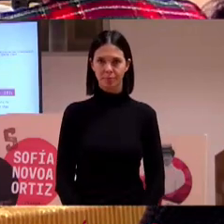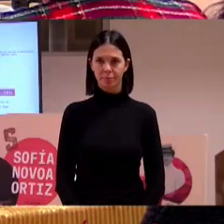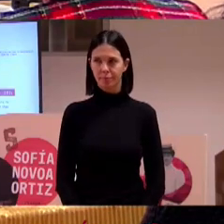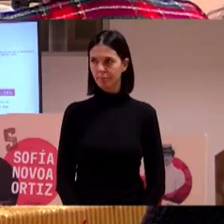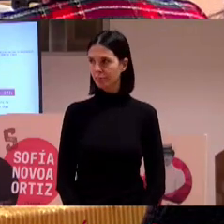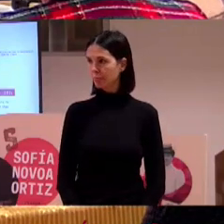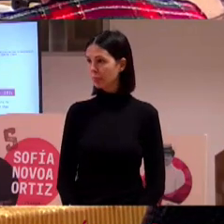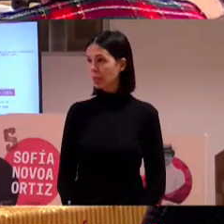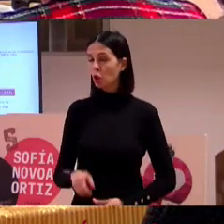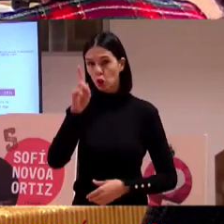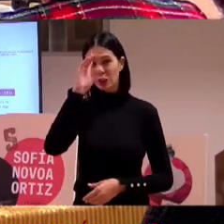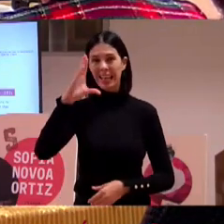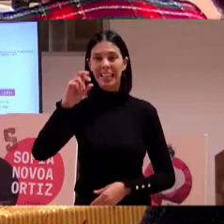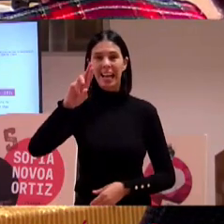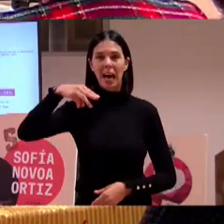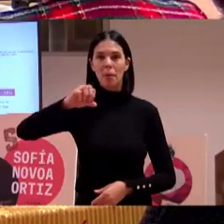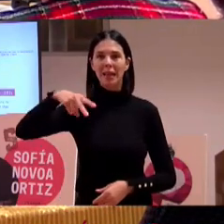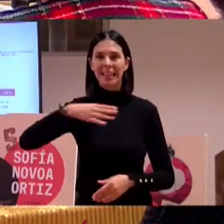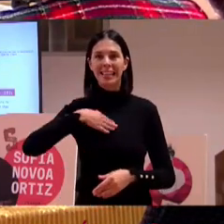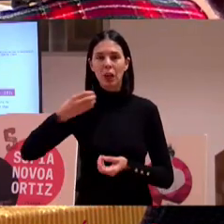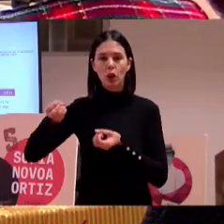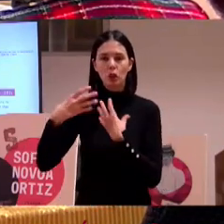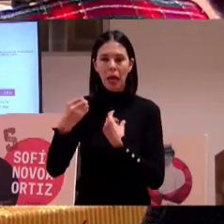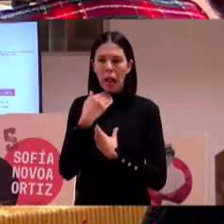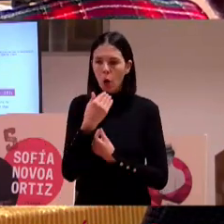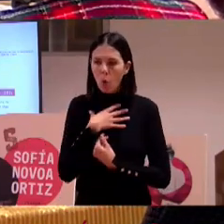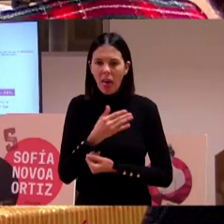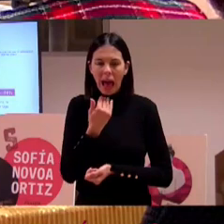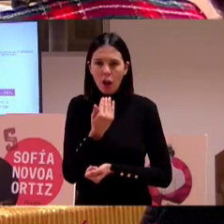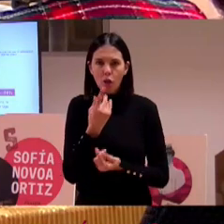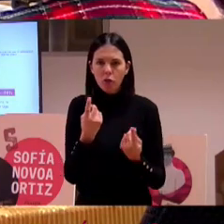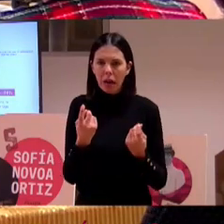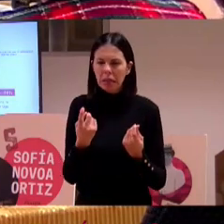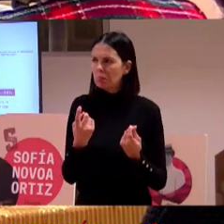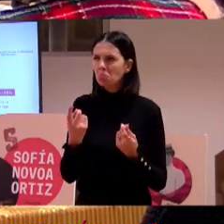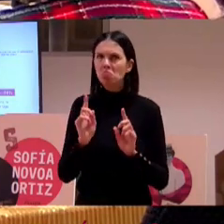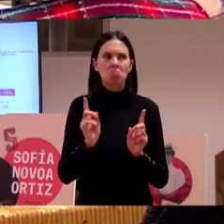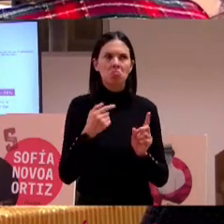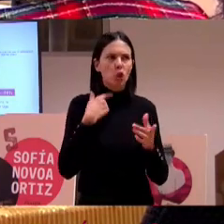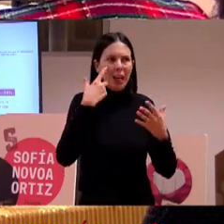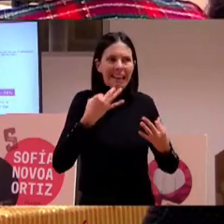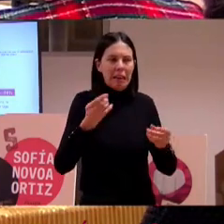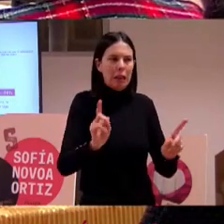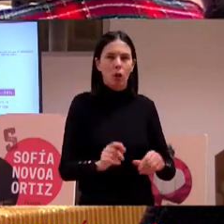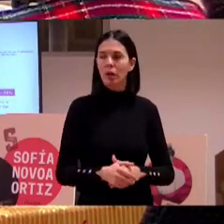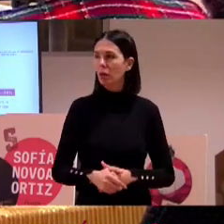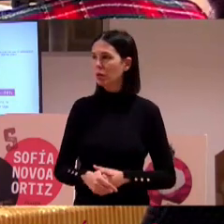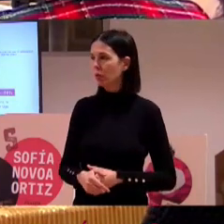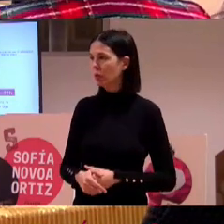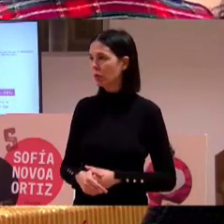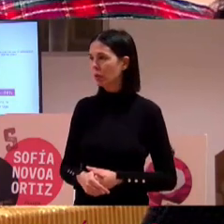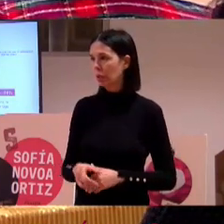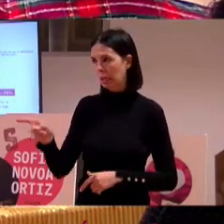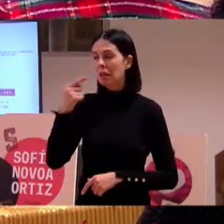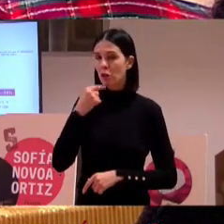E non sei se Carmen nos quere contar algo que se poda ter quedado por aí. Non, eu creo que non, que xa está tinteiro. Sí. Yo